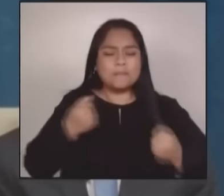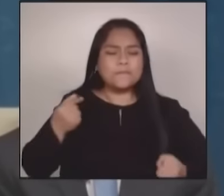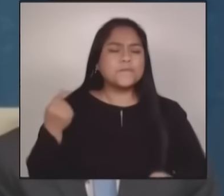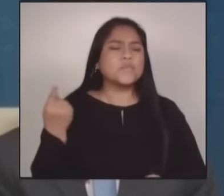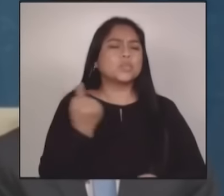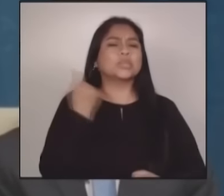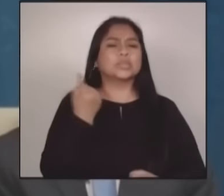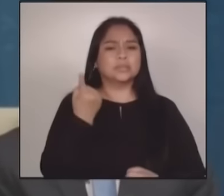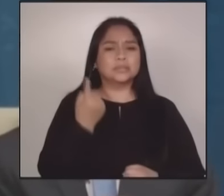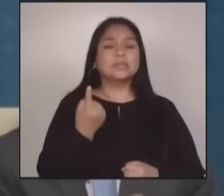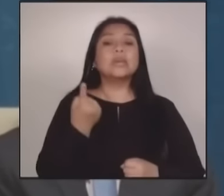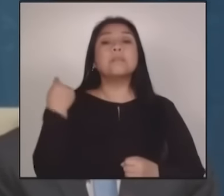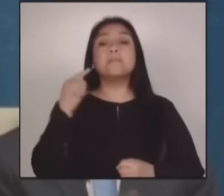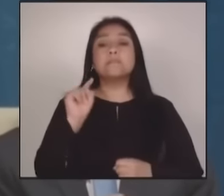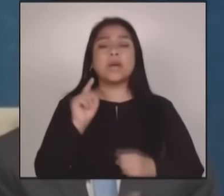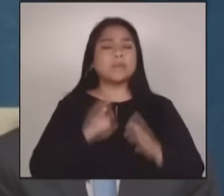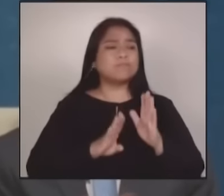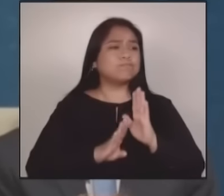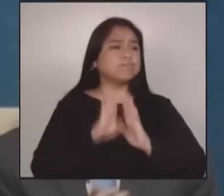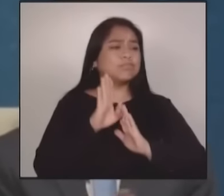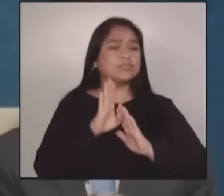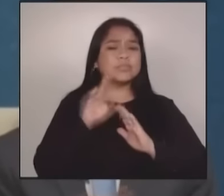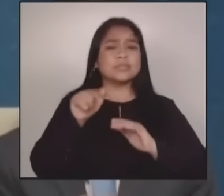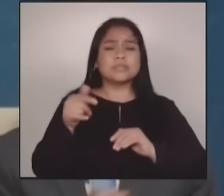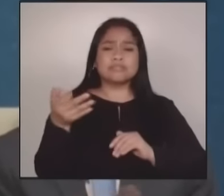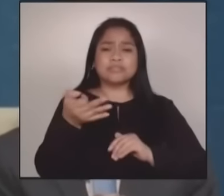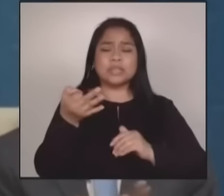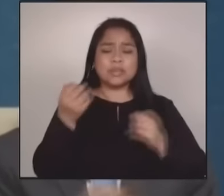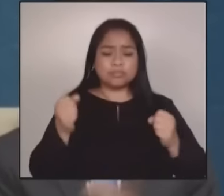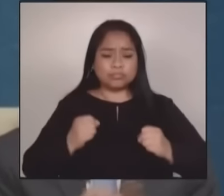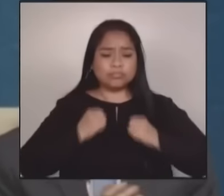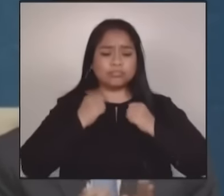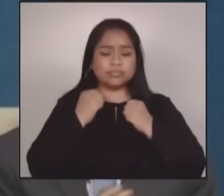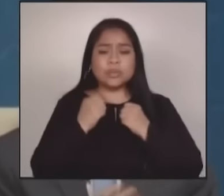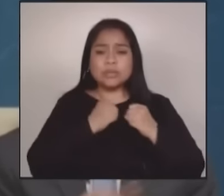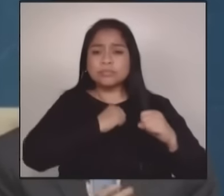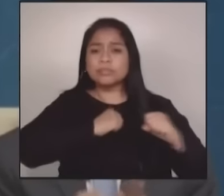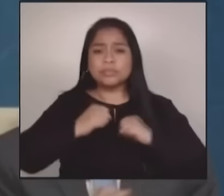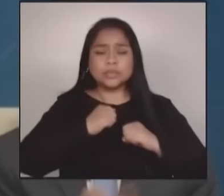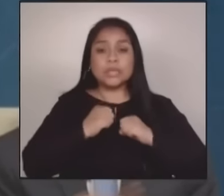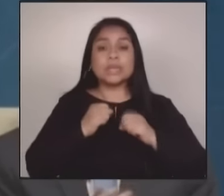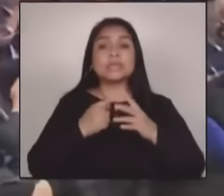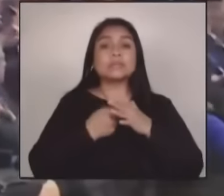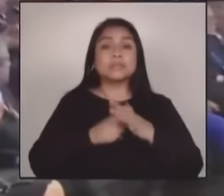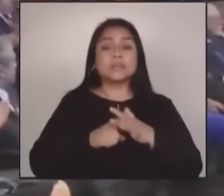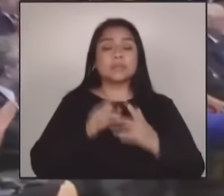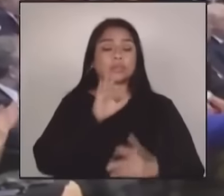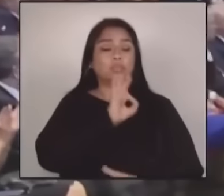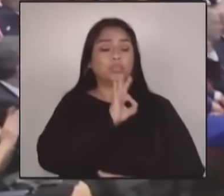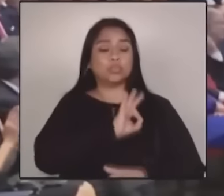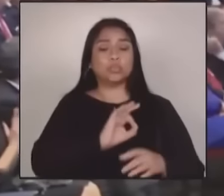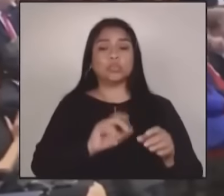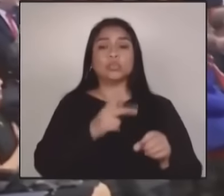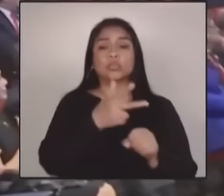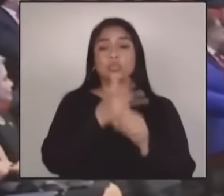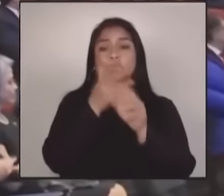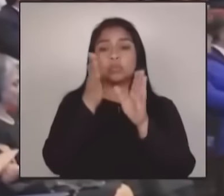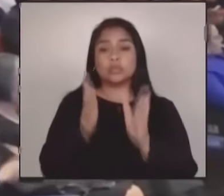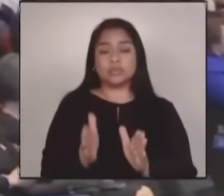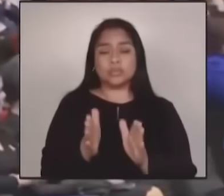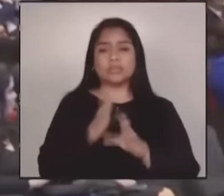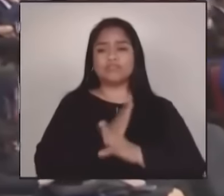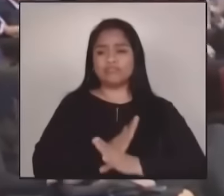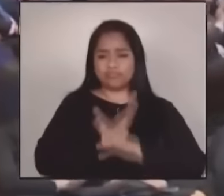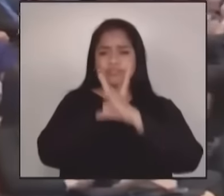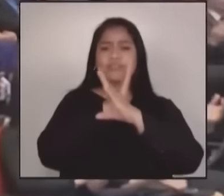fundamental para el éxito de los esfuerzos emprendidos por la sociedad guatemalteca en defensa de